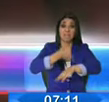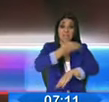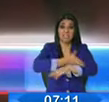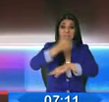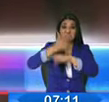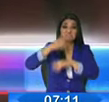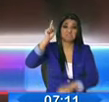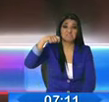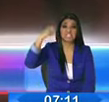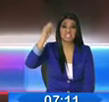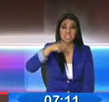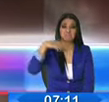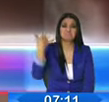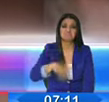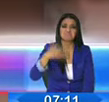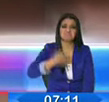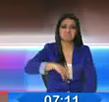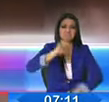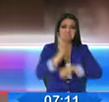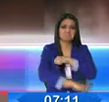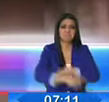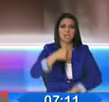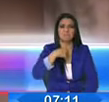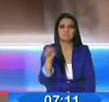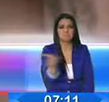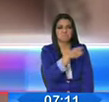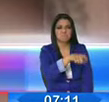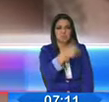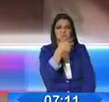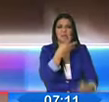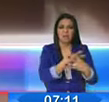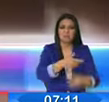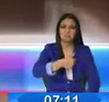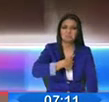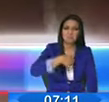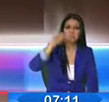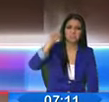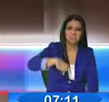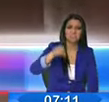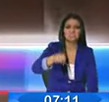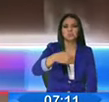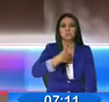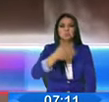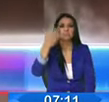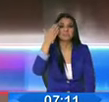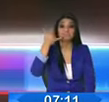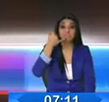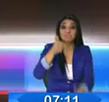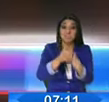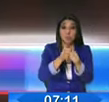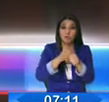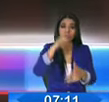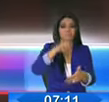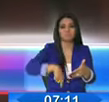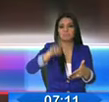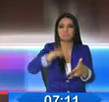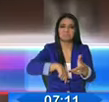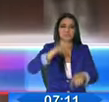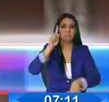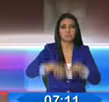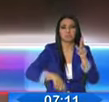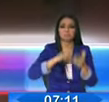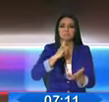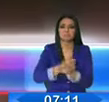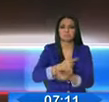vídeo no me va a caer la ley de uno me va a mandar otra carta por celular no se puede tener aquí ya